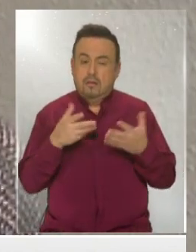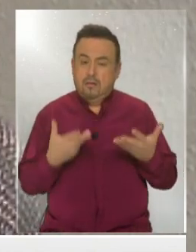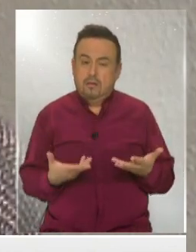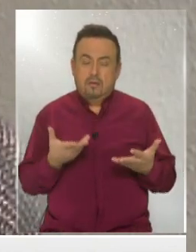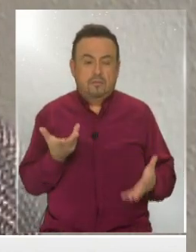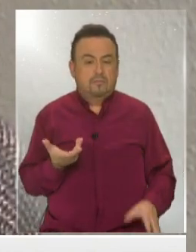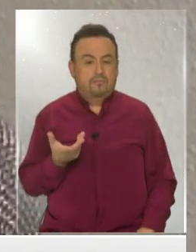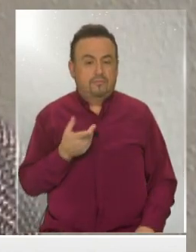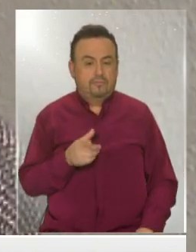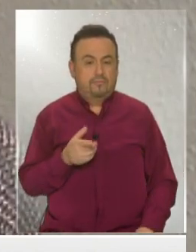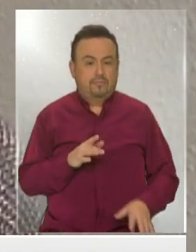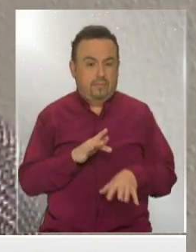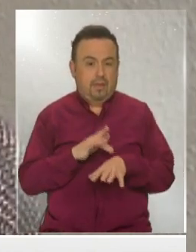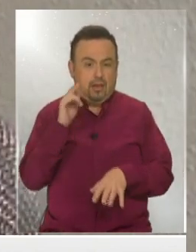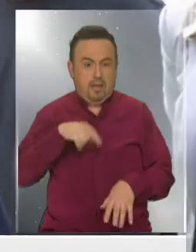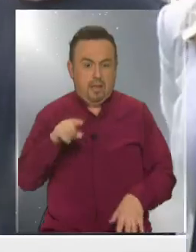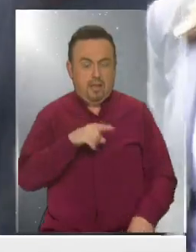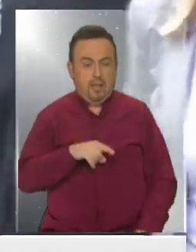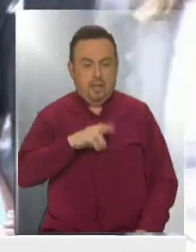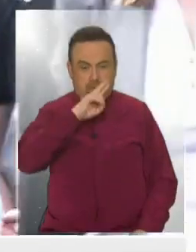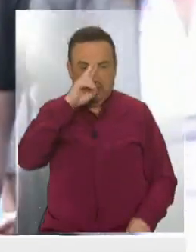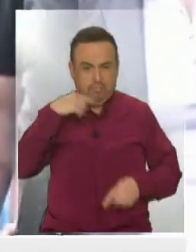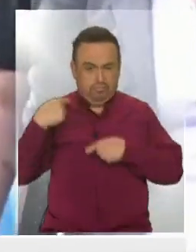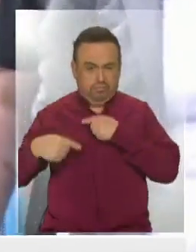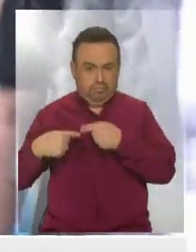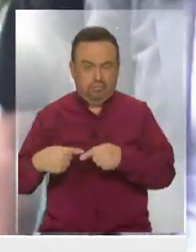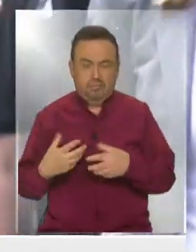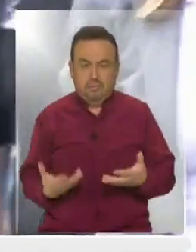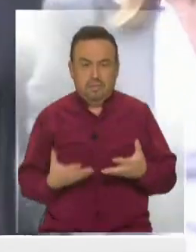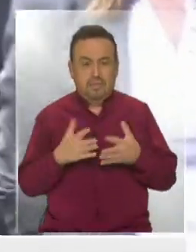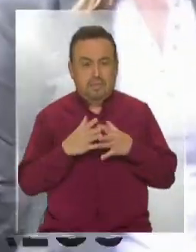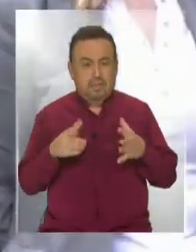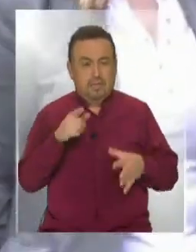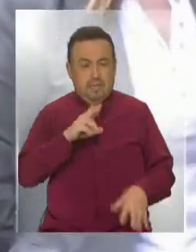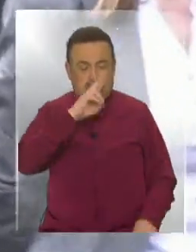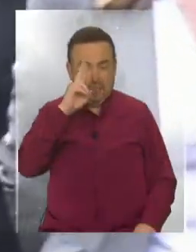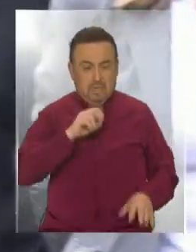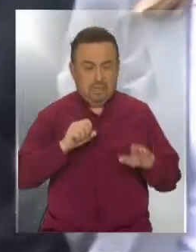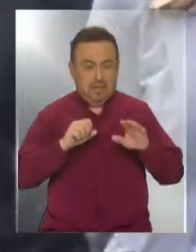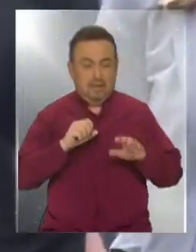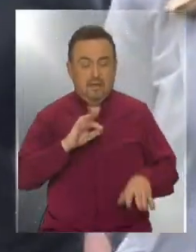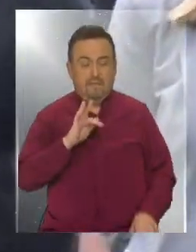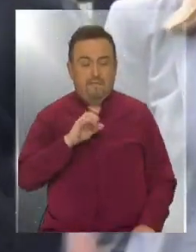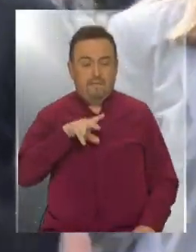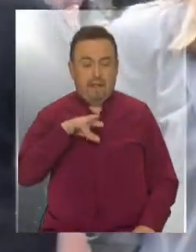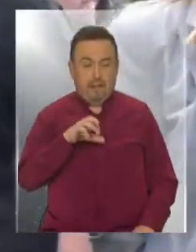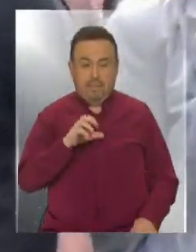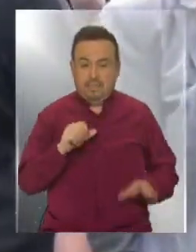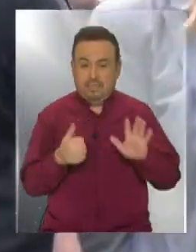un caso grave para la monarquía española? El papel que tiene el rey Felipe VI no es fácil.